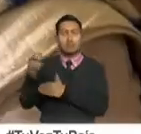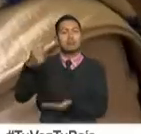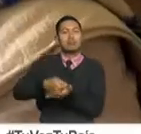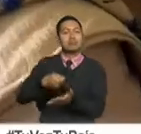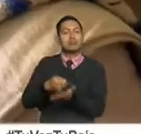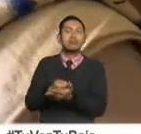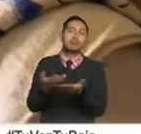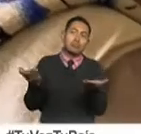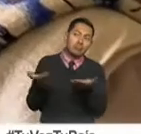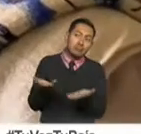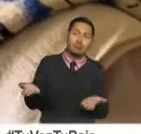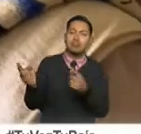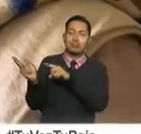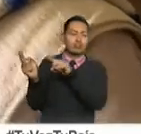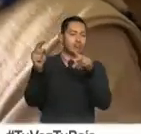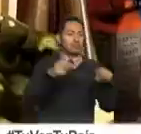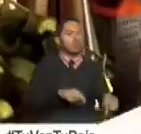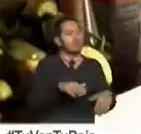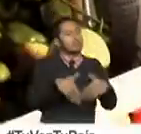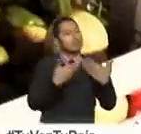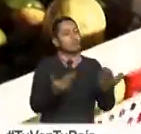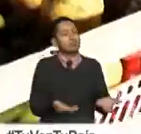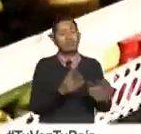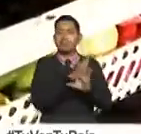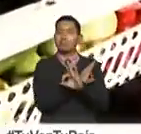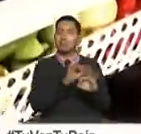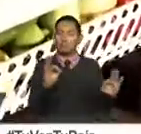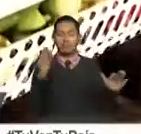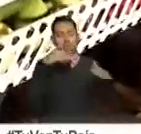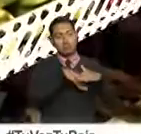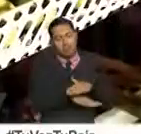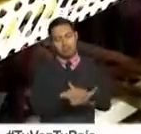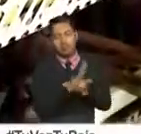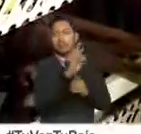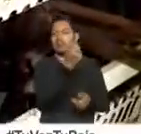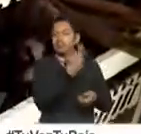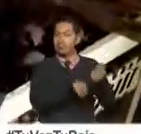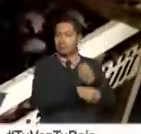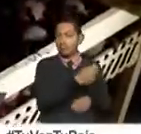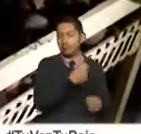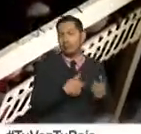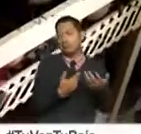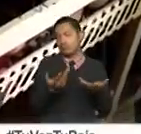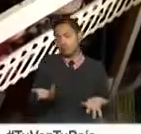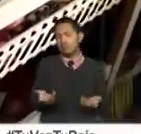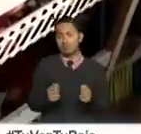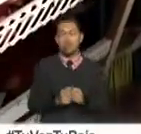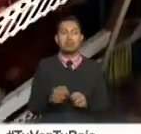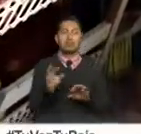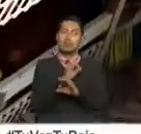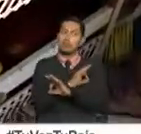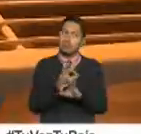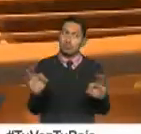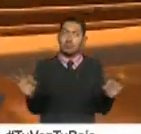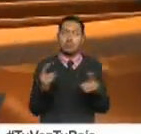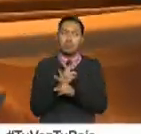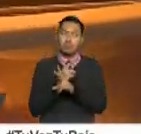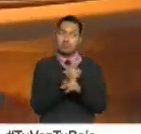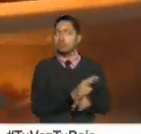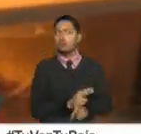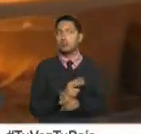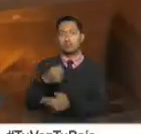cómo llega el producto acá y cómo envasamos y luego para la preparación. Tenemos que tener mucho cuidado, saber